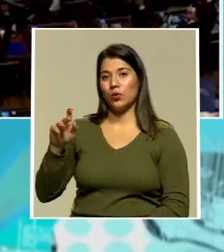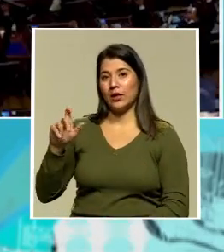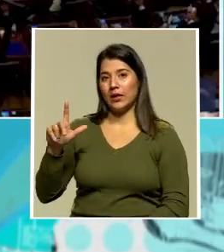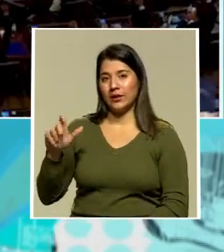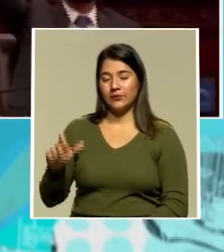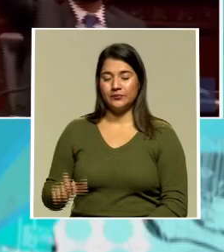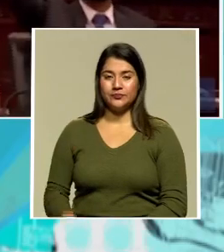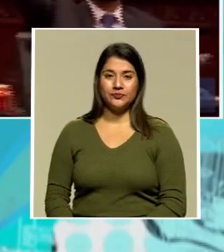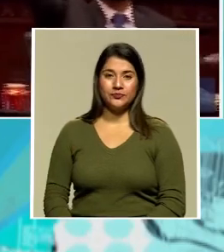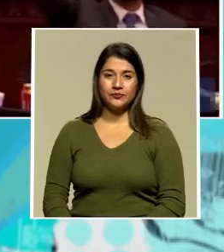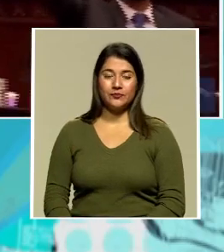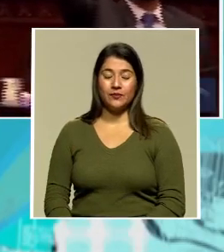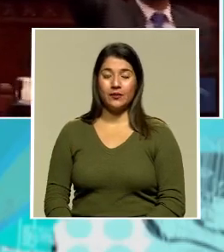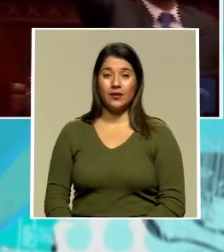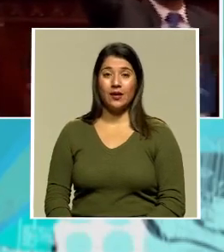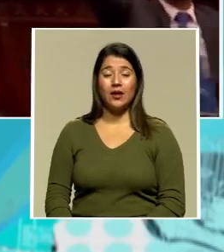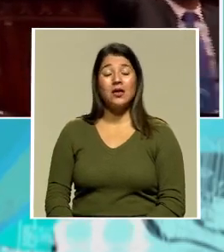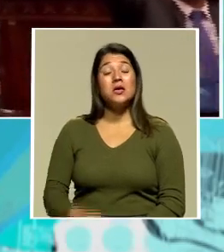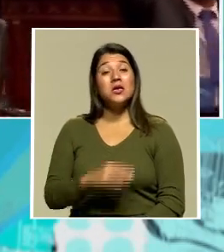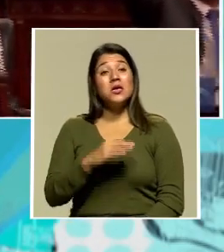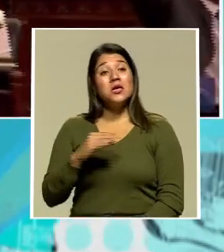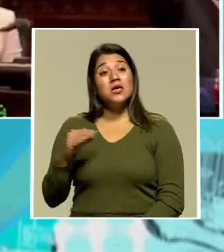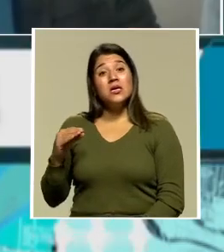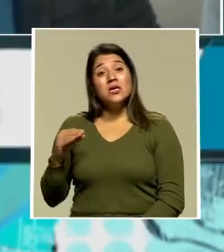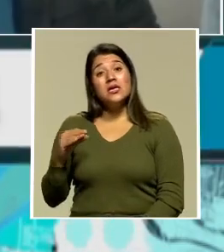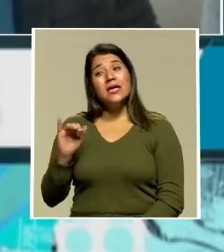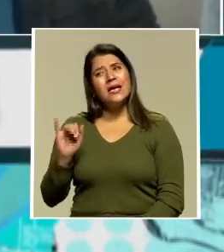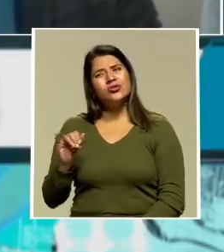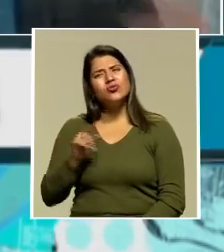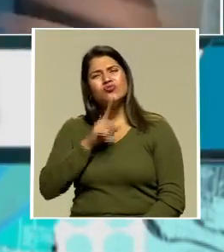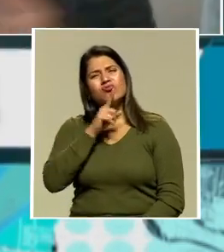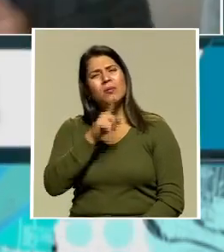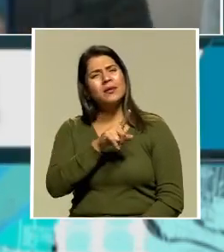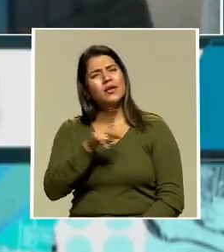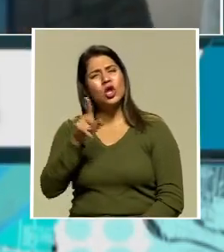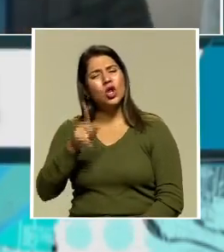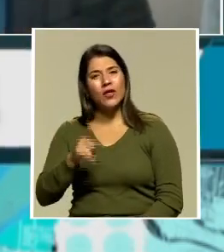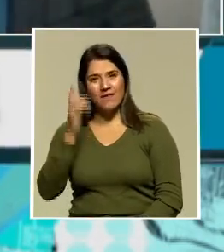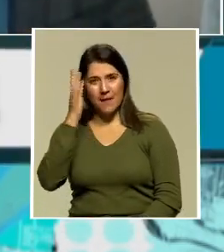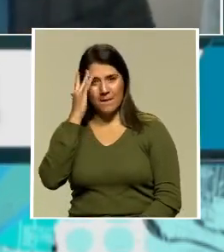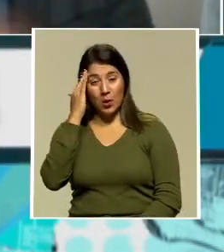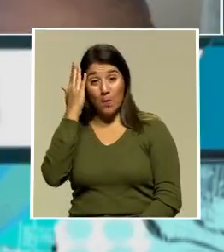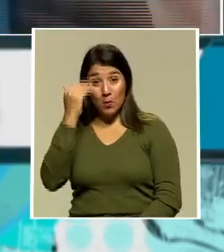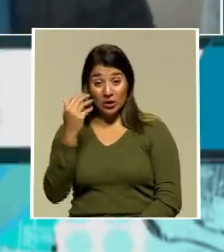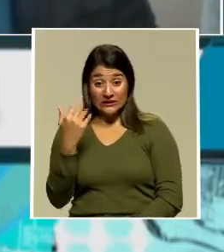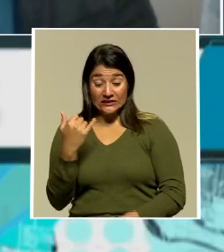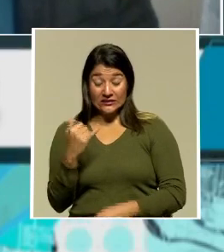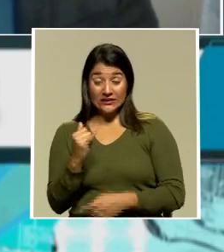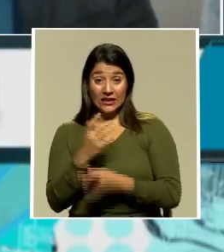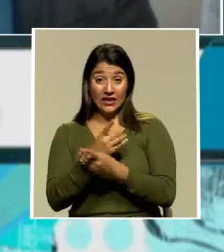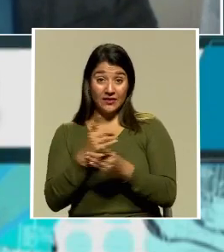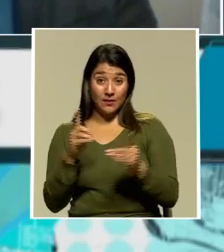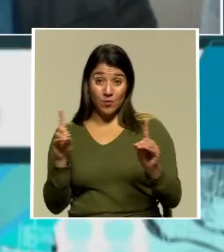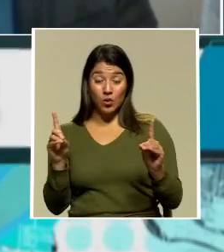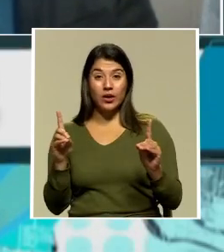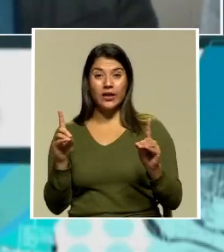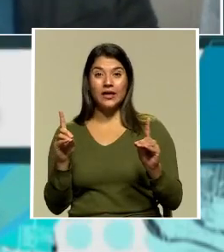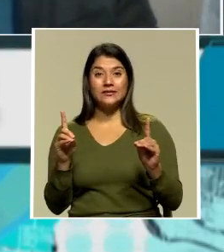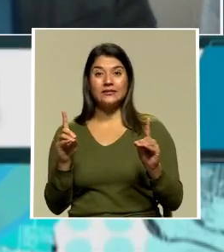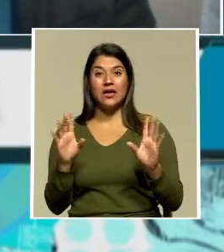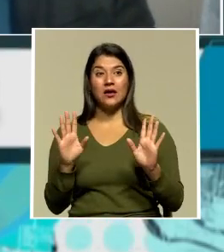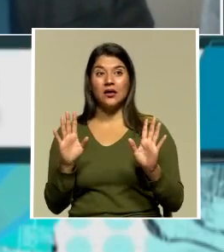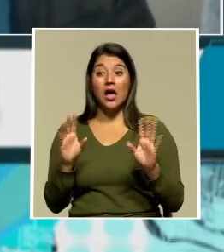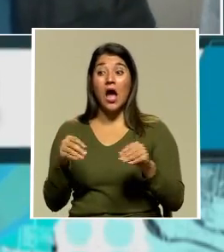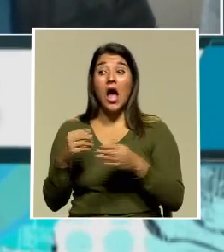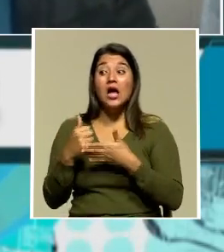de Bukele, lo cual en sí mismo no debería asustar, porque si la democracia le otorga la mayoría a un determinado proyecto, pues